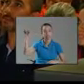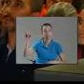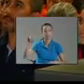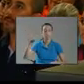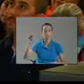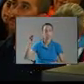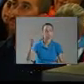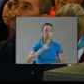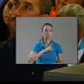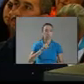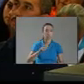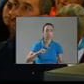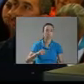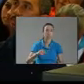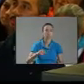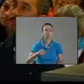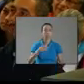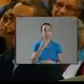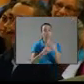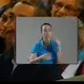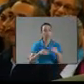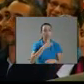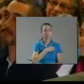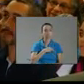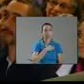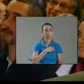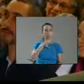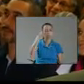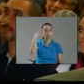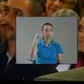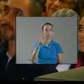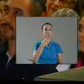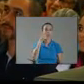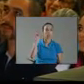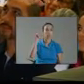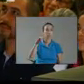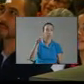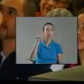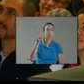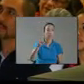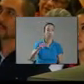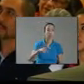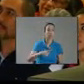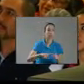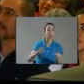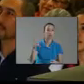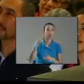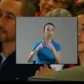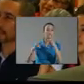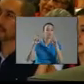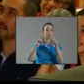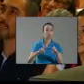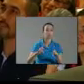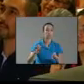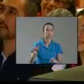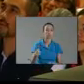momento y exprésele eso. Que usted confía en Él.